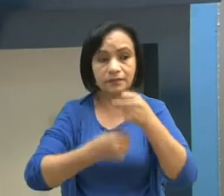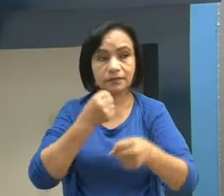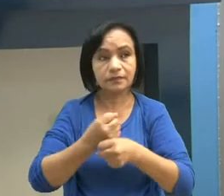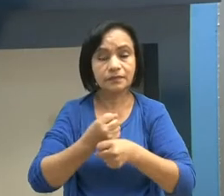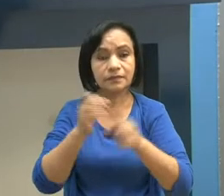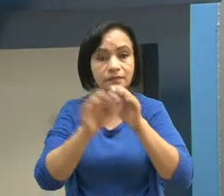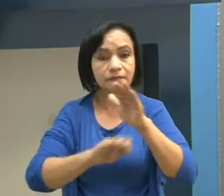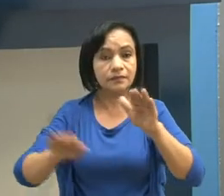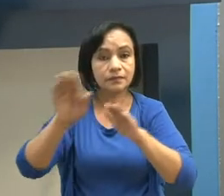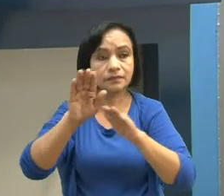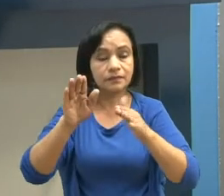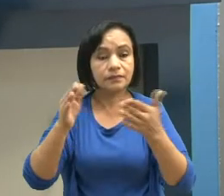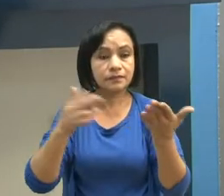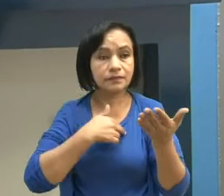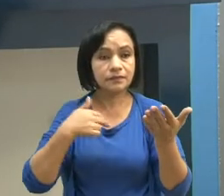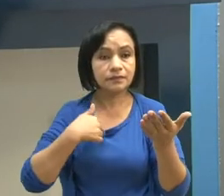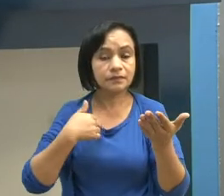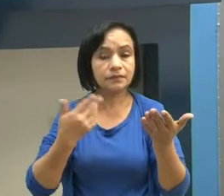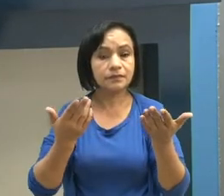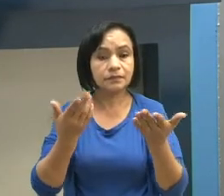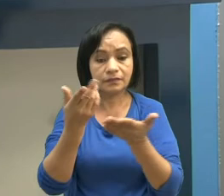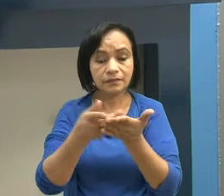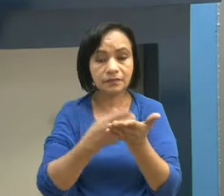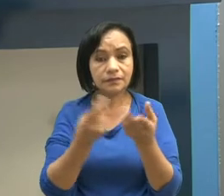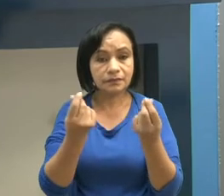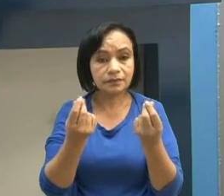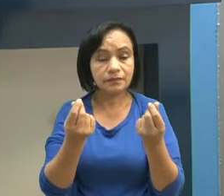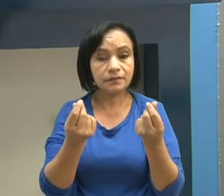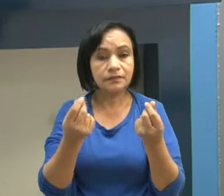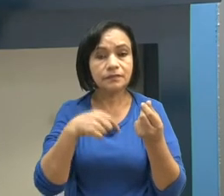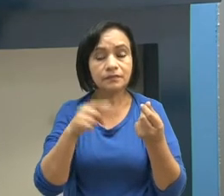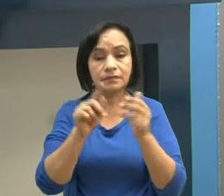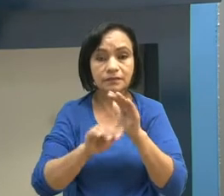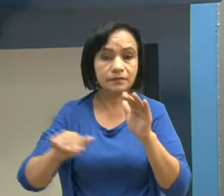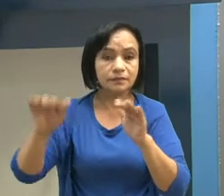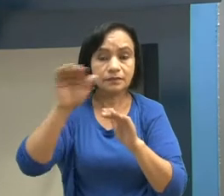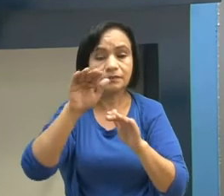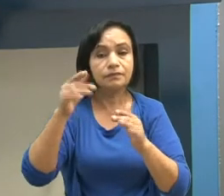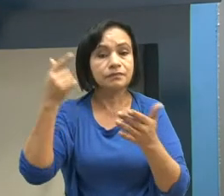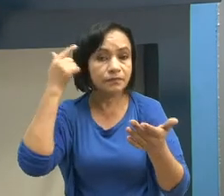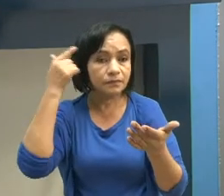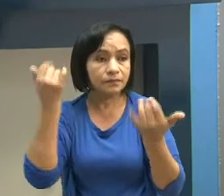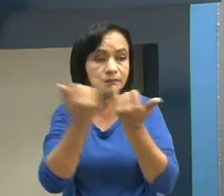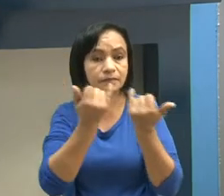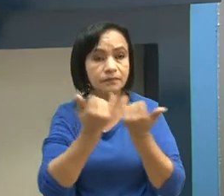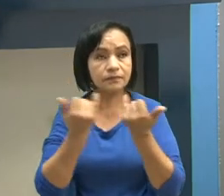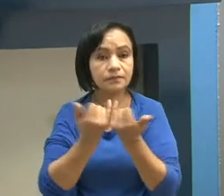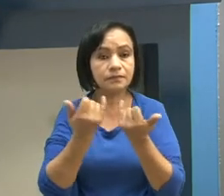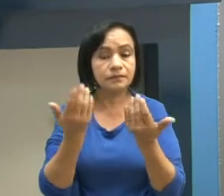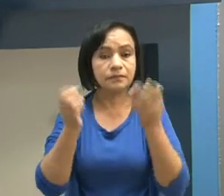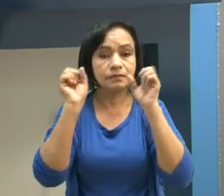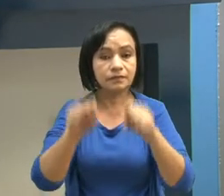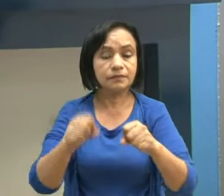estaríamos superando, tal vez físicamente, físico-financiero, el desembolso físico-financiero, superando, creo yo, igualando al menos lo que